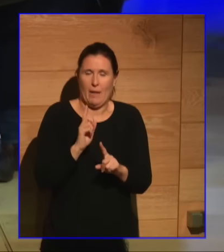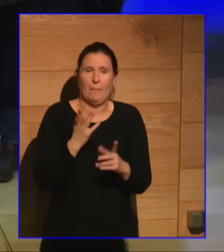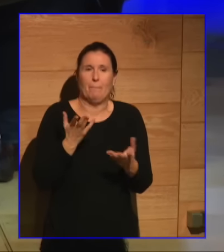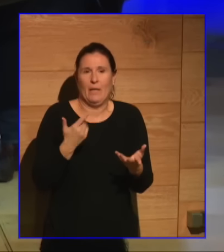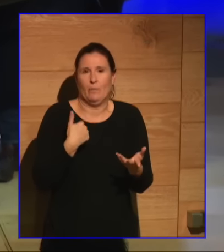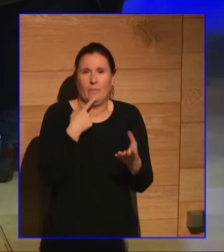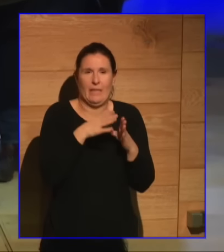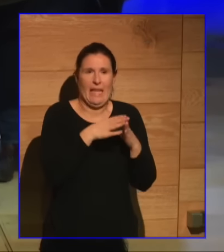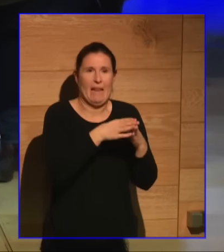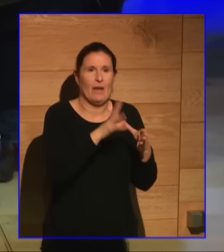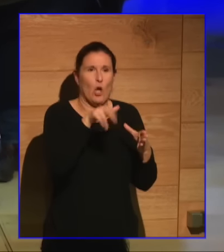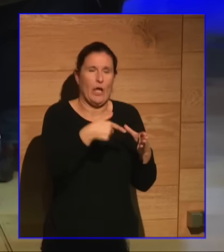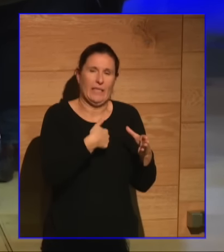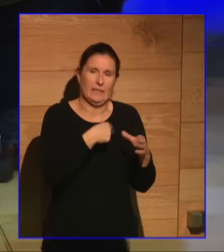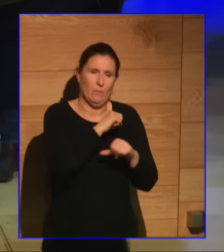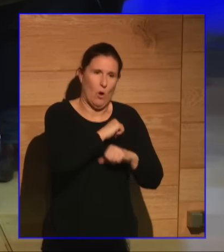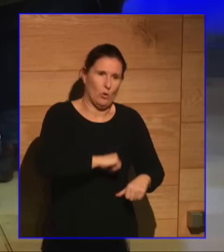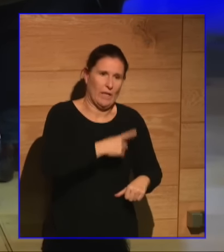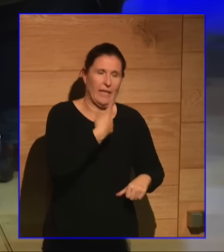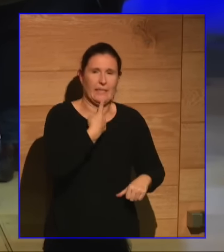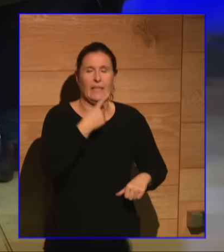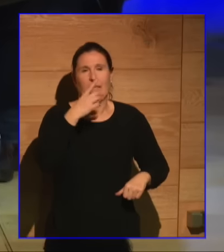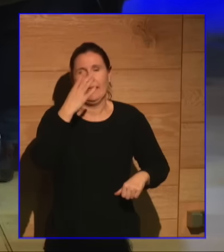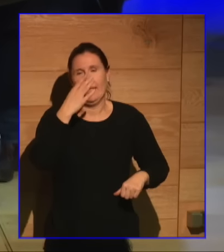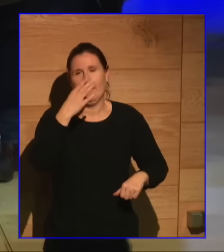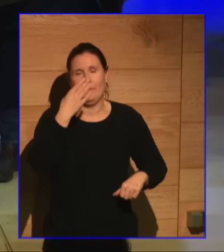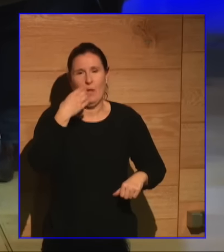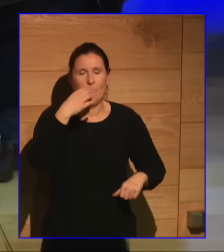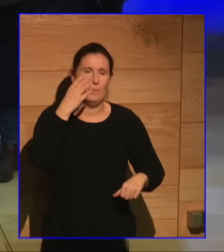que el barco sea portugués, que lleven a Cuba, los españoles sean los